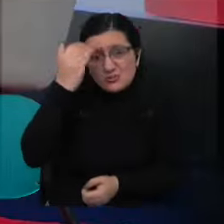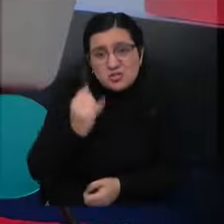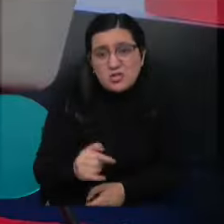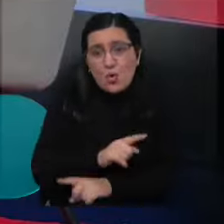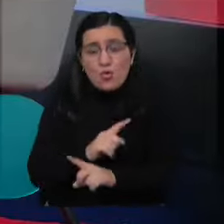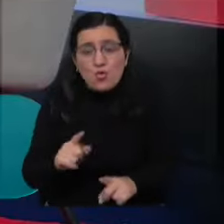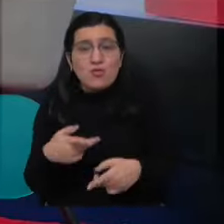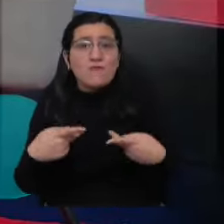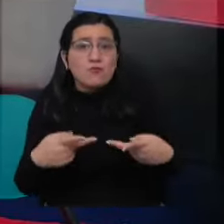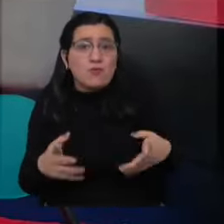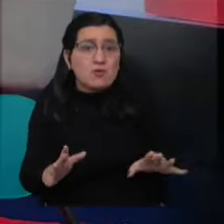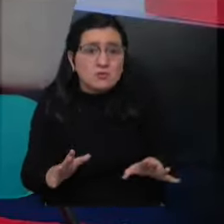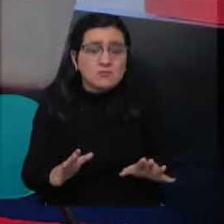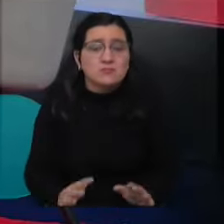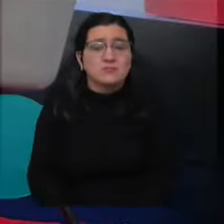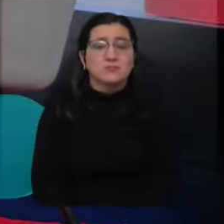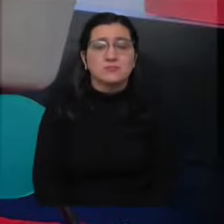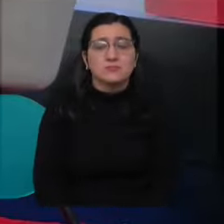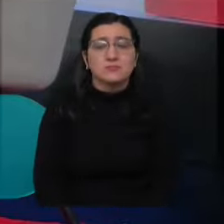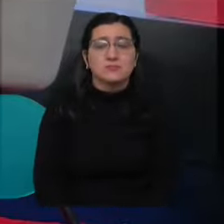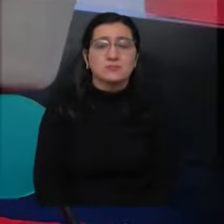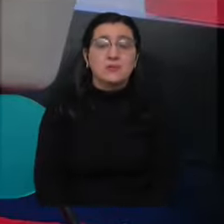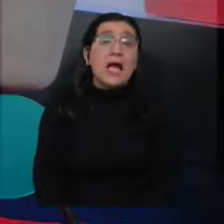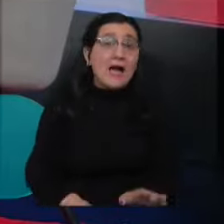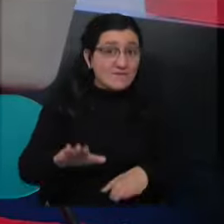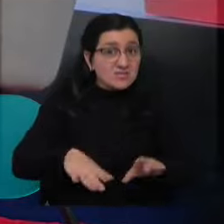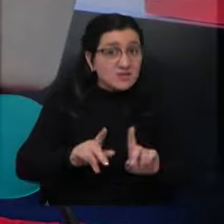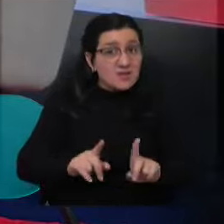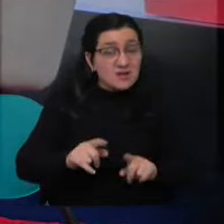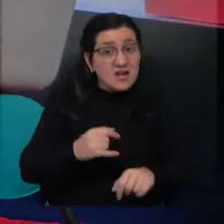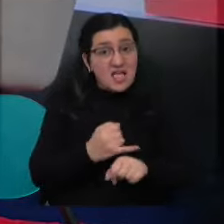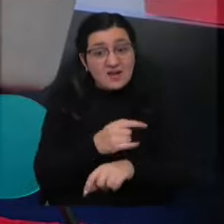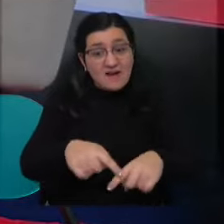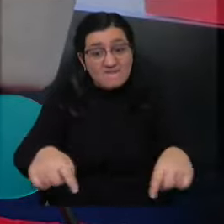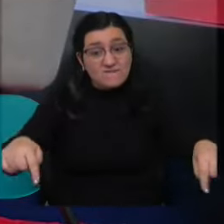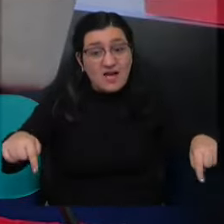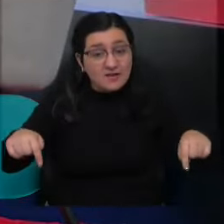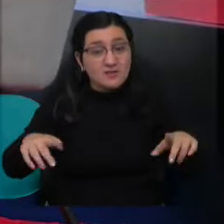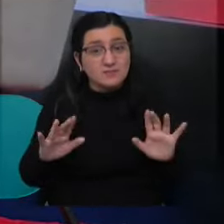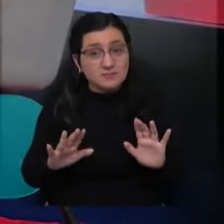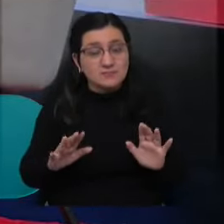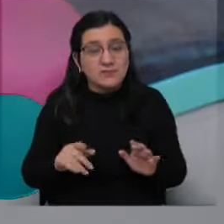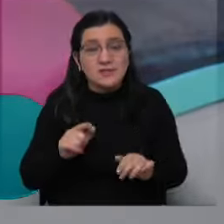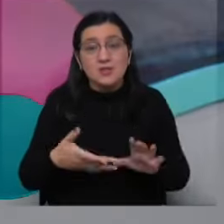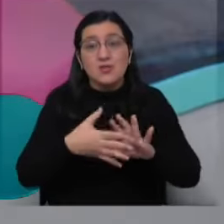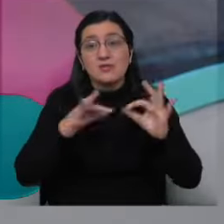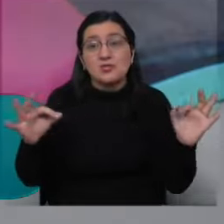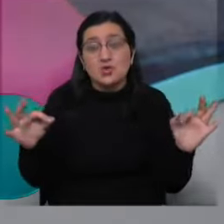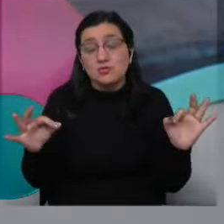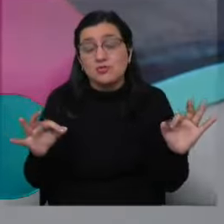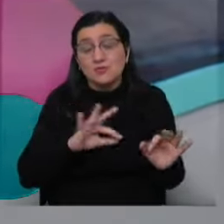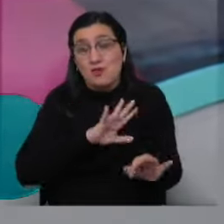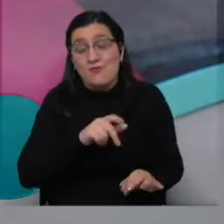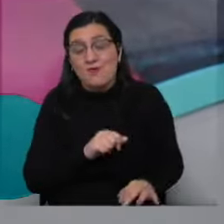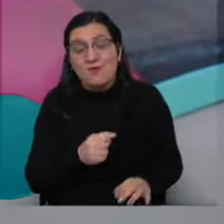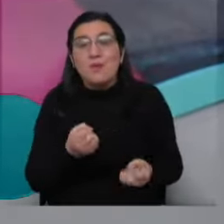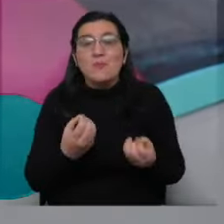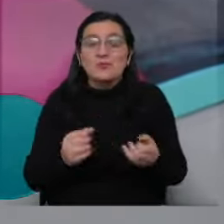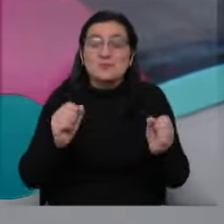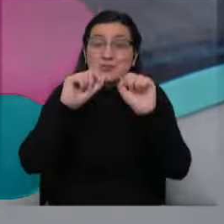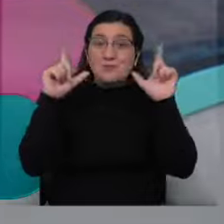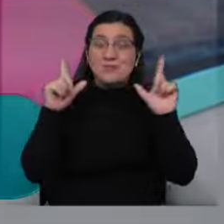erran de repente los los jueces que le erra el bar este este y bueno Esa frase te la robé por eso me me sorprende lo que me